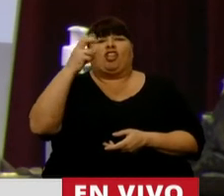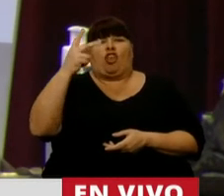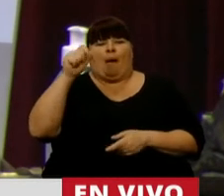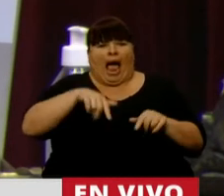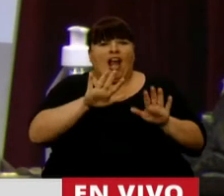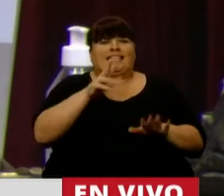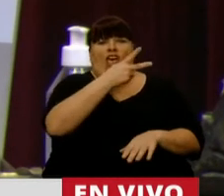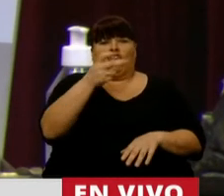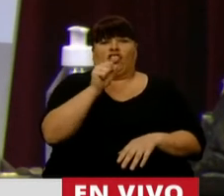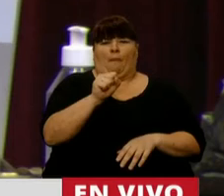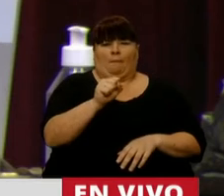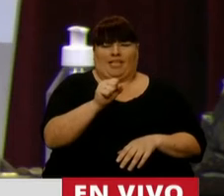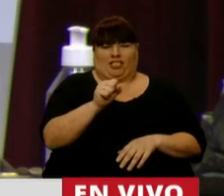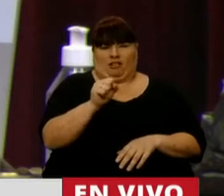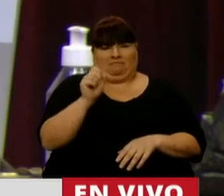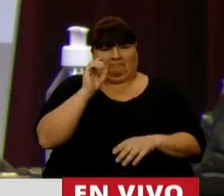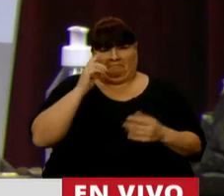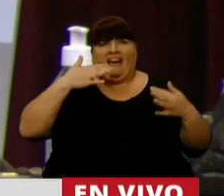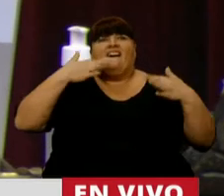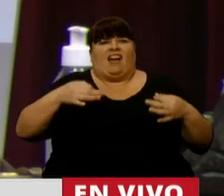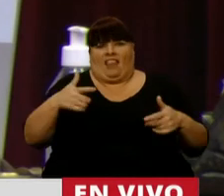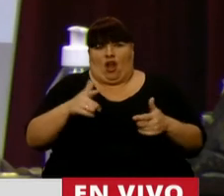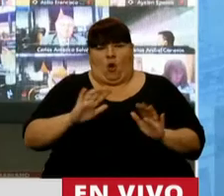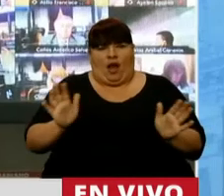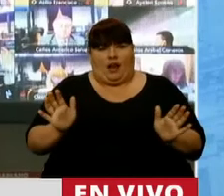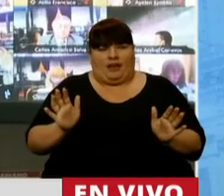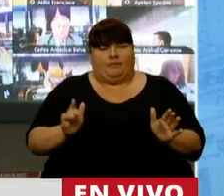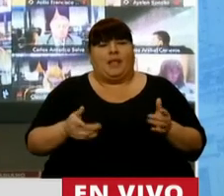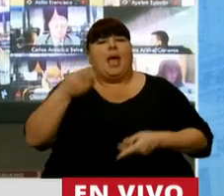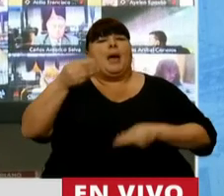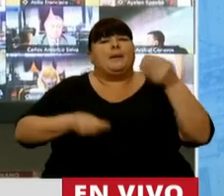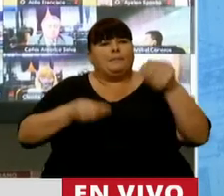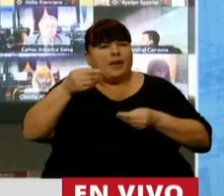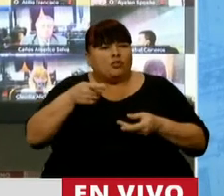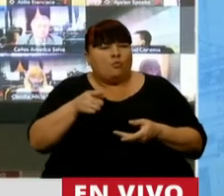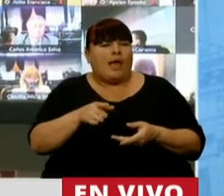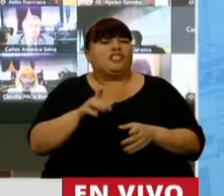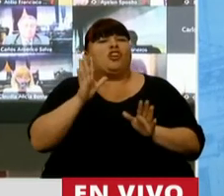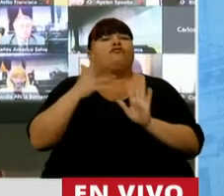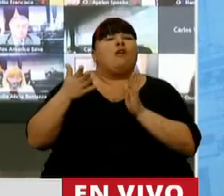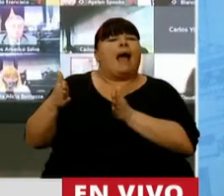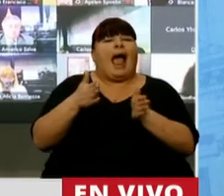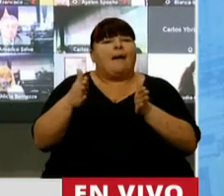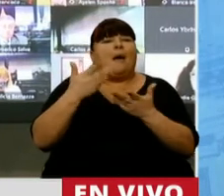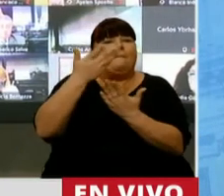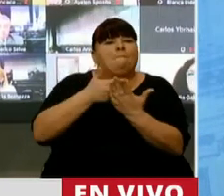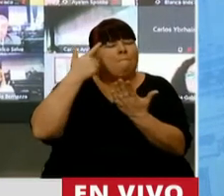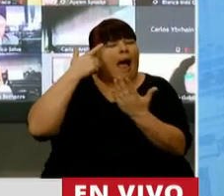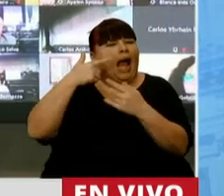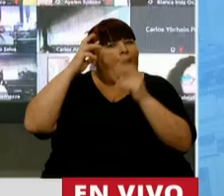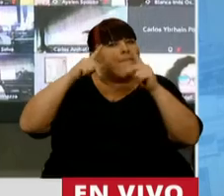está en 200 pesos, nada tiene de realista. Un presupuesto es una guía, una hoja de